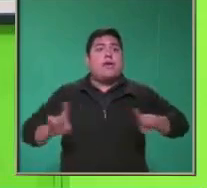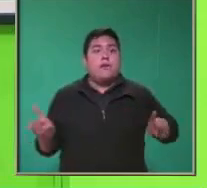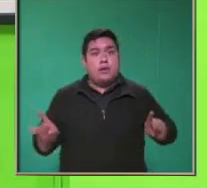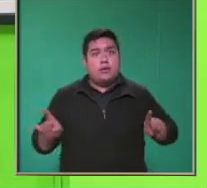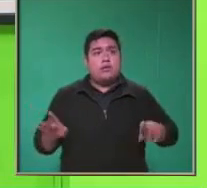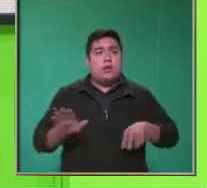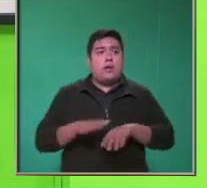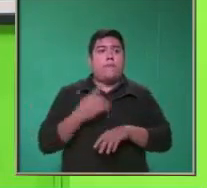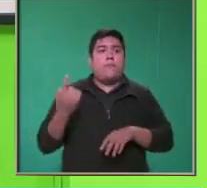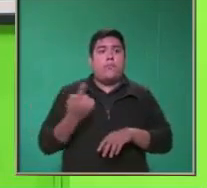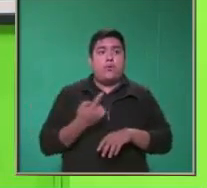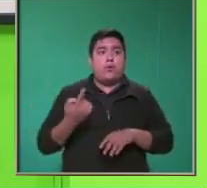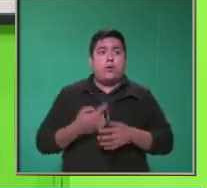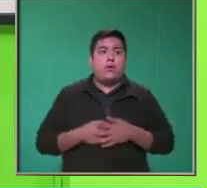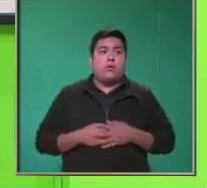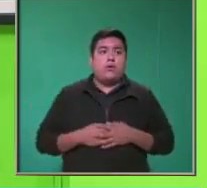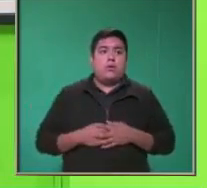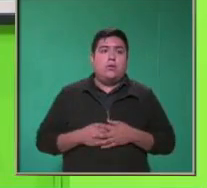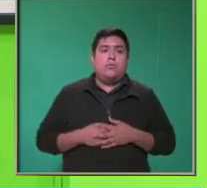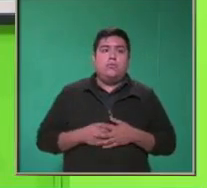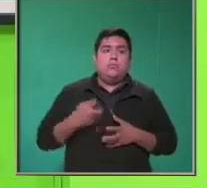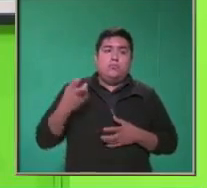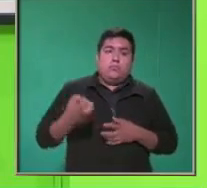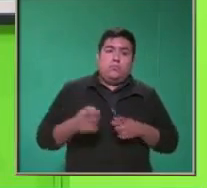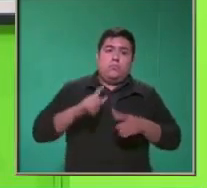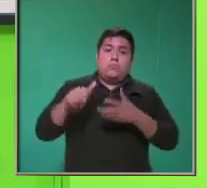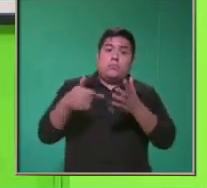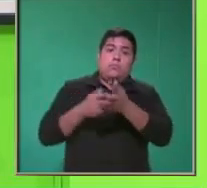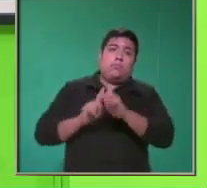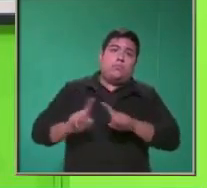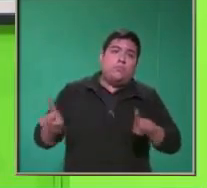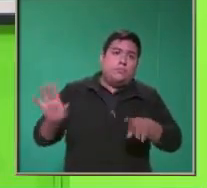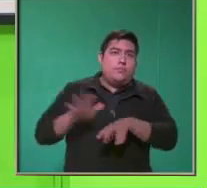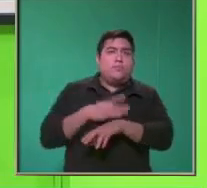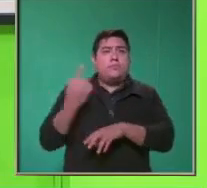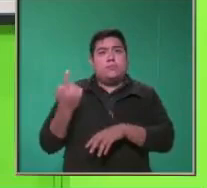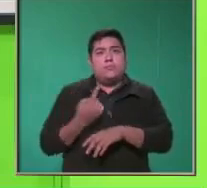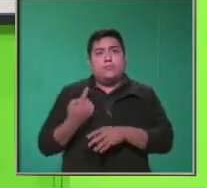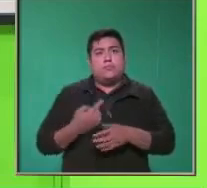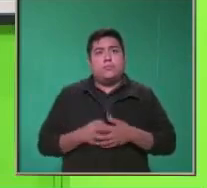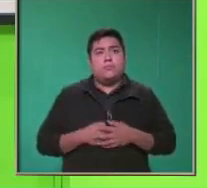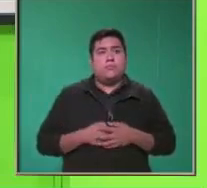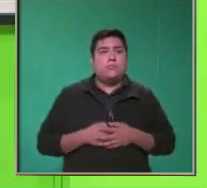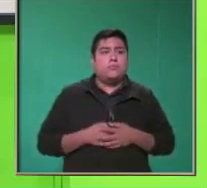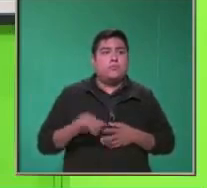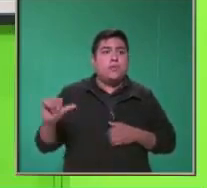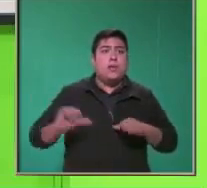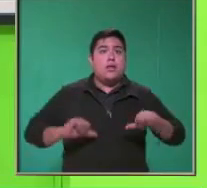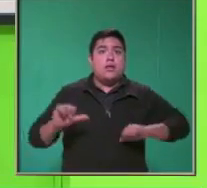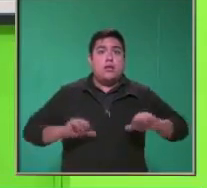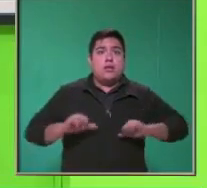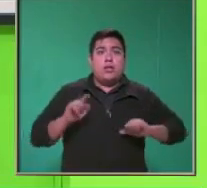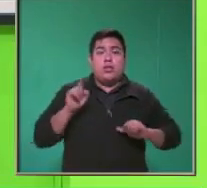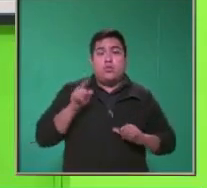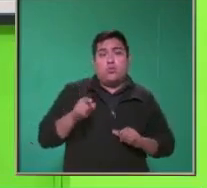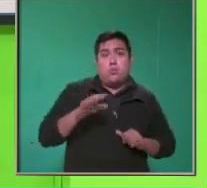distinta, qué es lo que hace que ese espacio sea distinto. Entonces, es una actividad que podrías luego